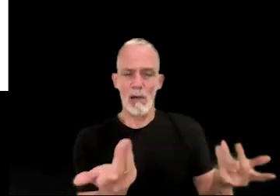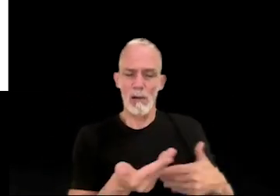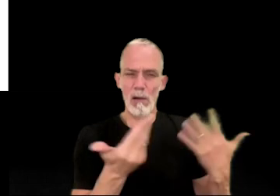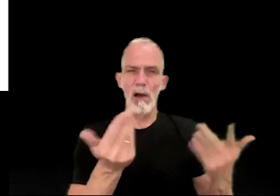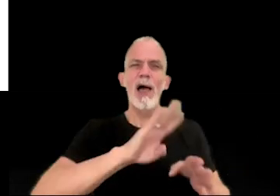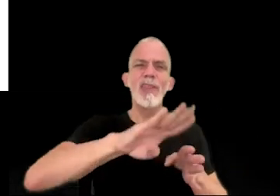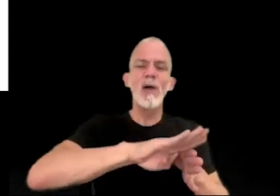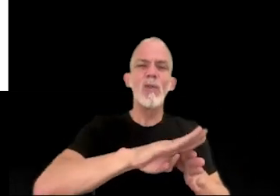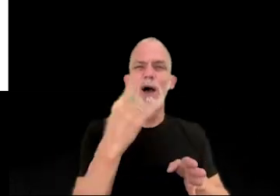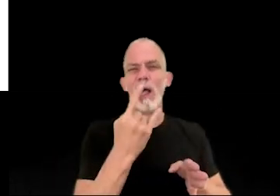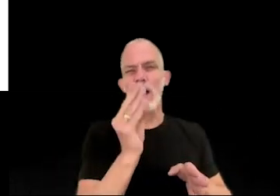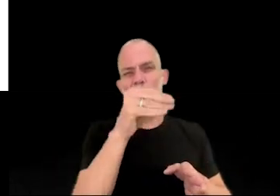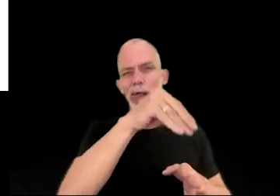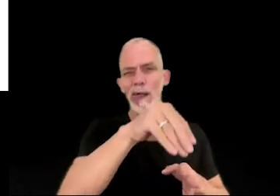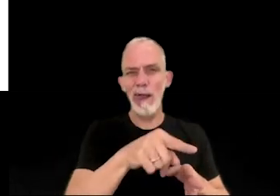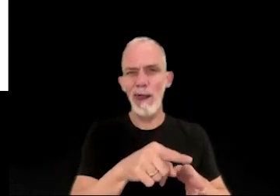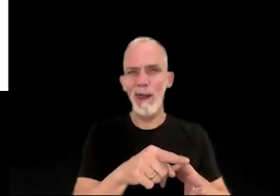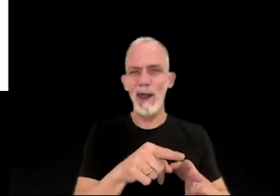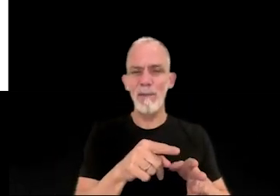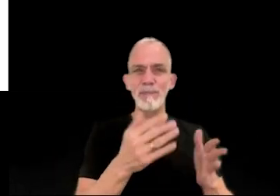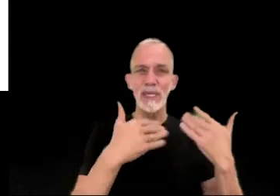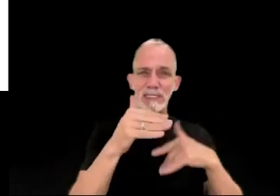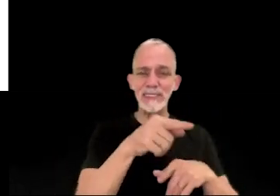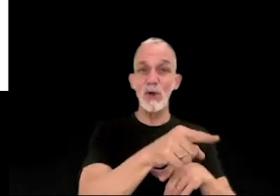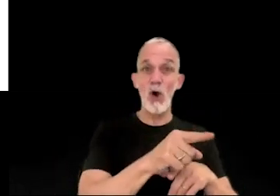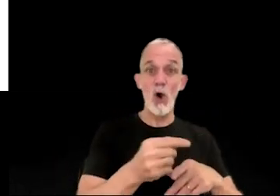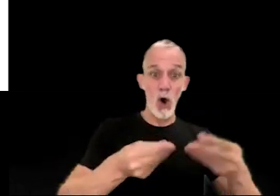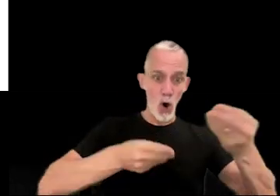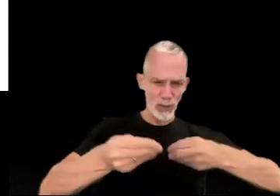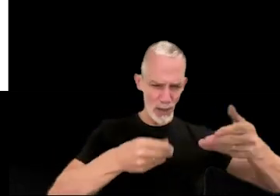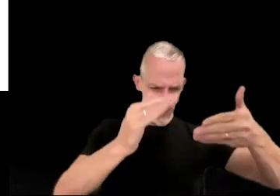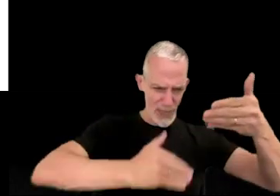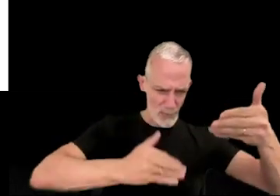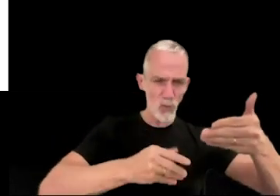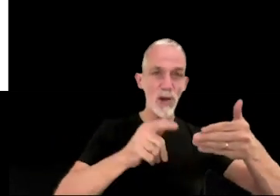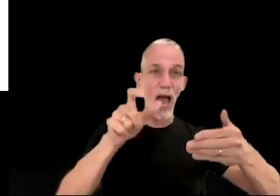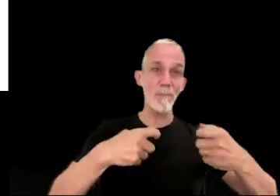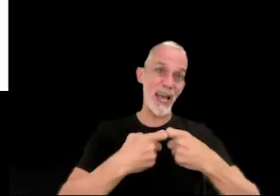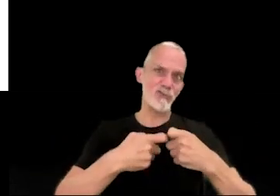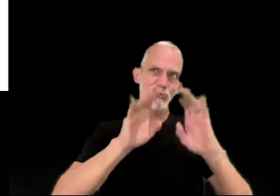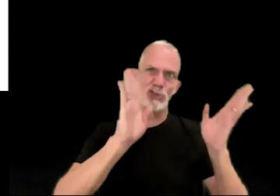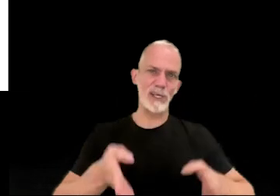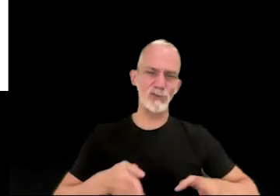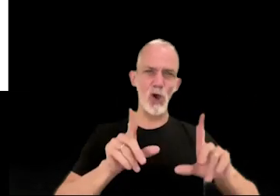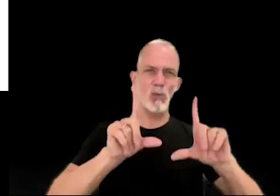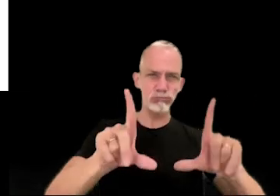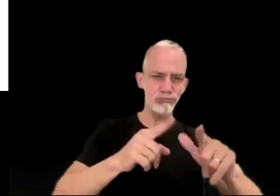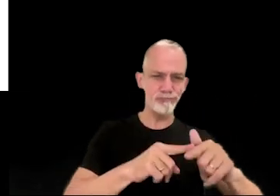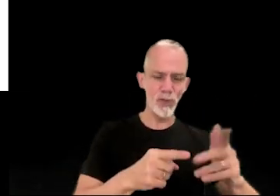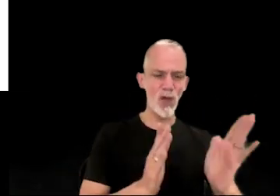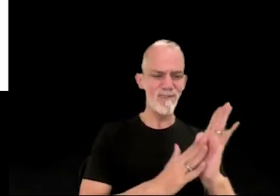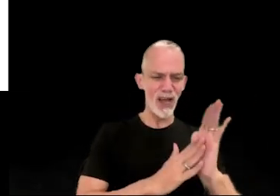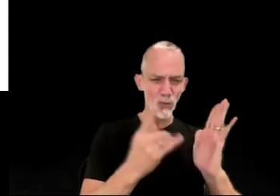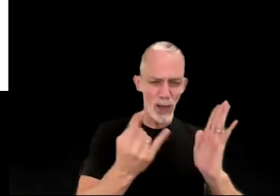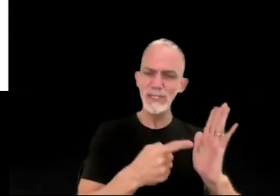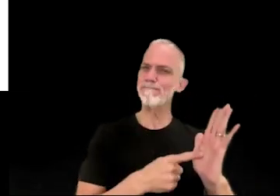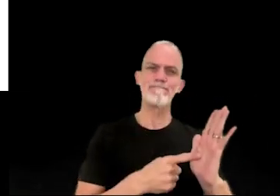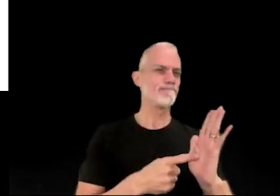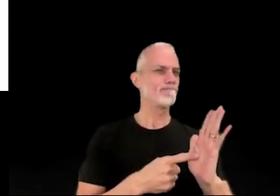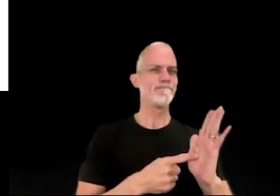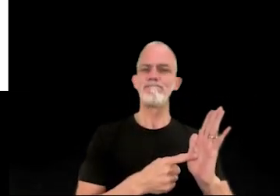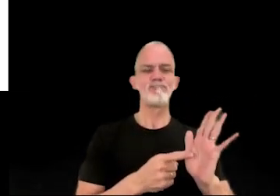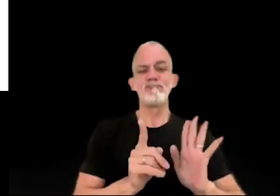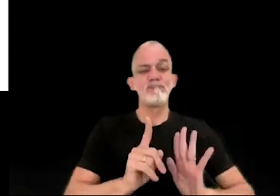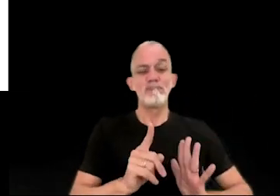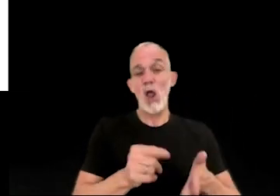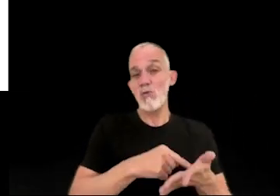o dentro de la contabilidad de una persona jurídica estamos impugnando una factura apócrifa, bueno,